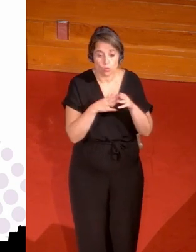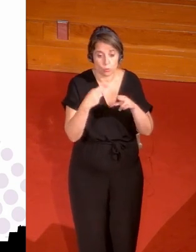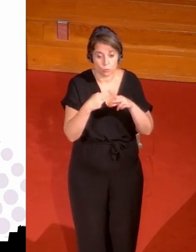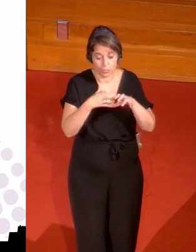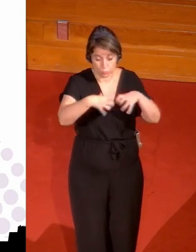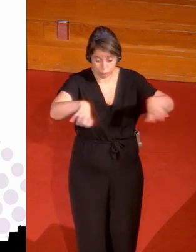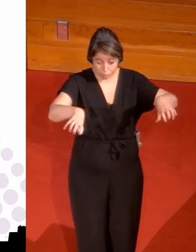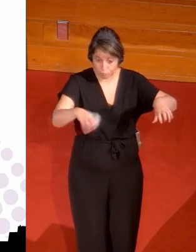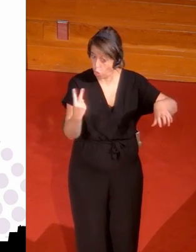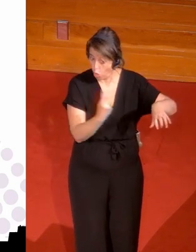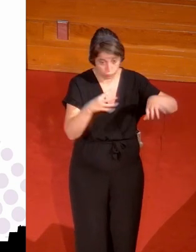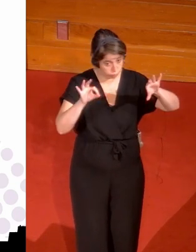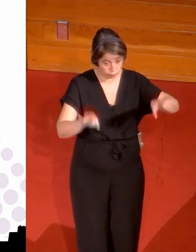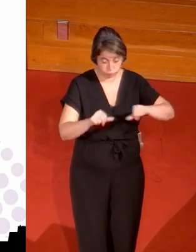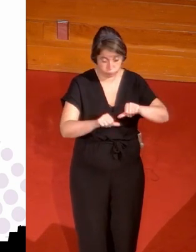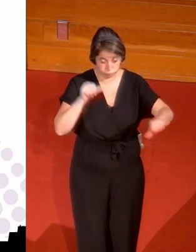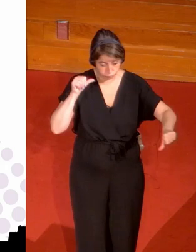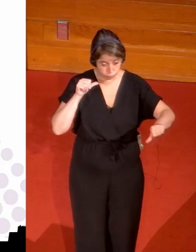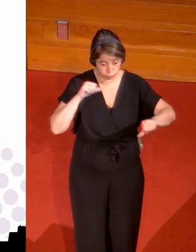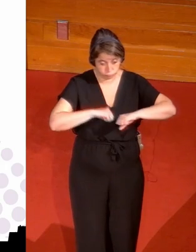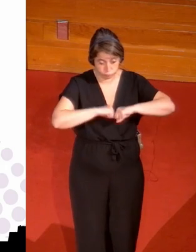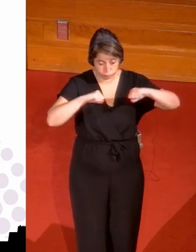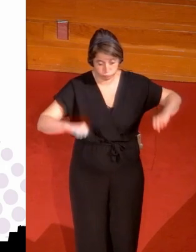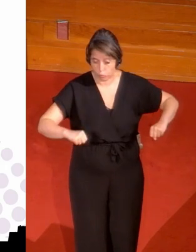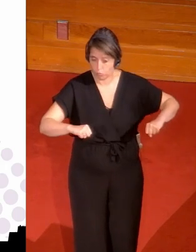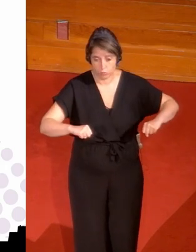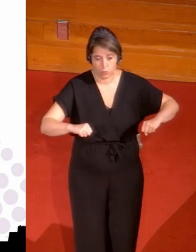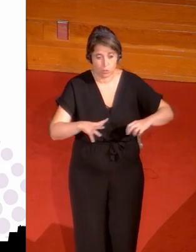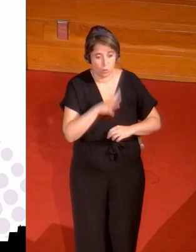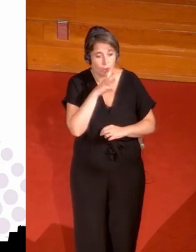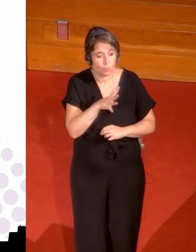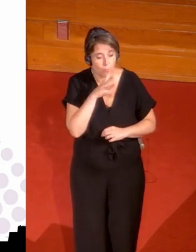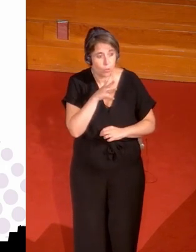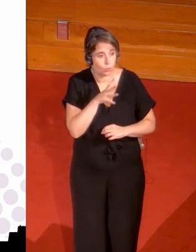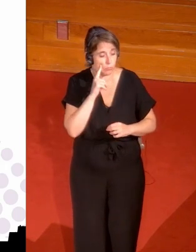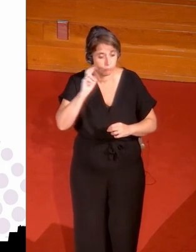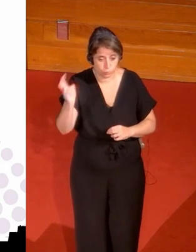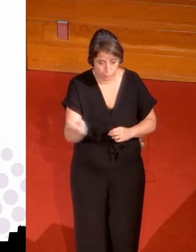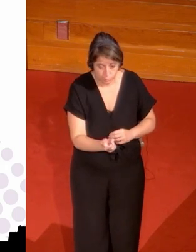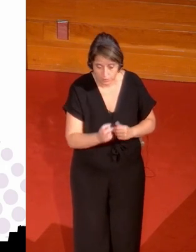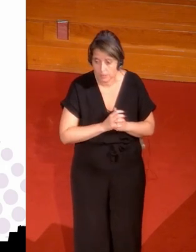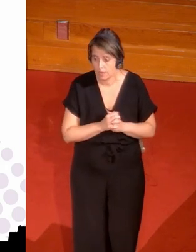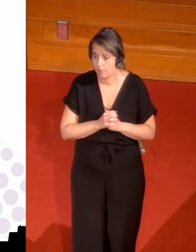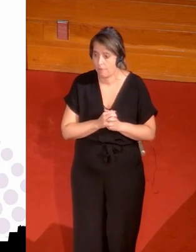Estados Unidos es sólido por un montón de de razones